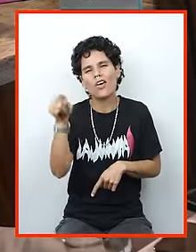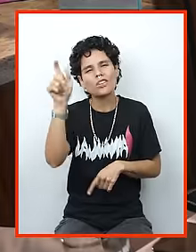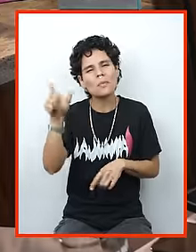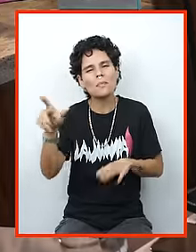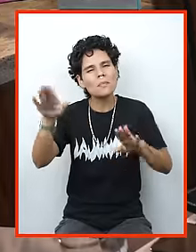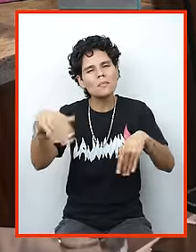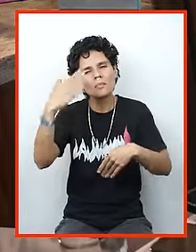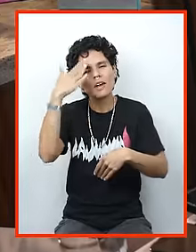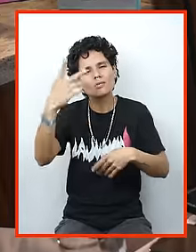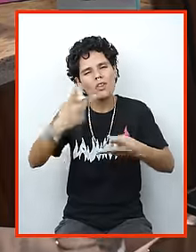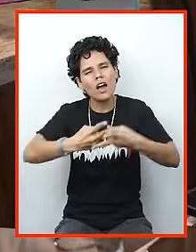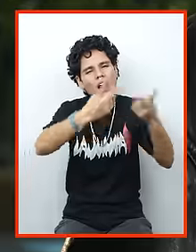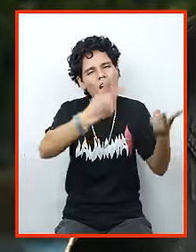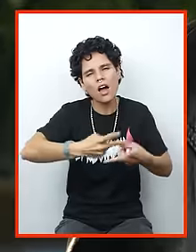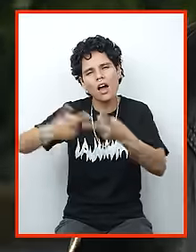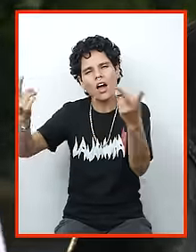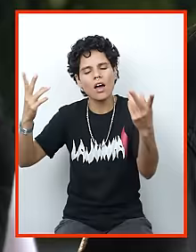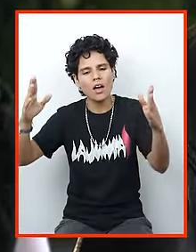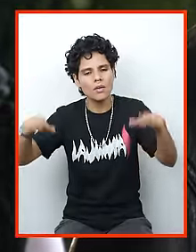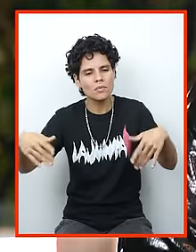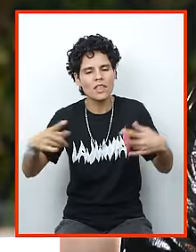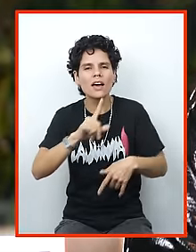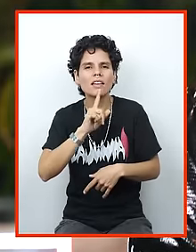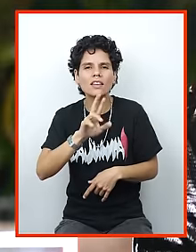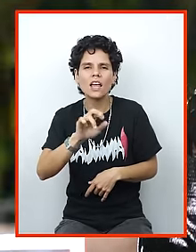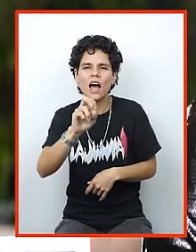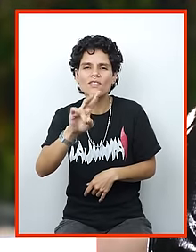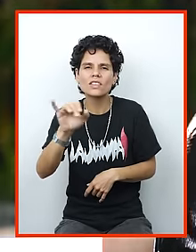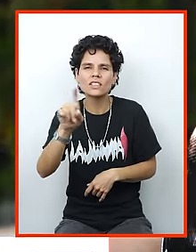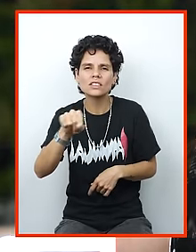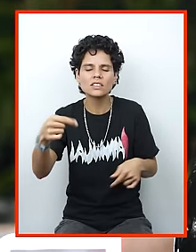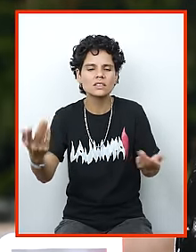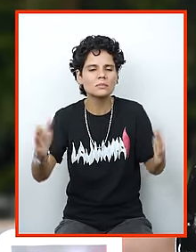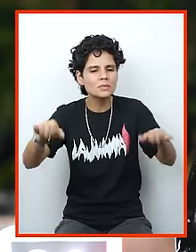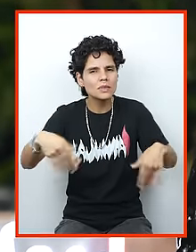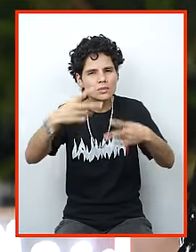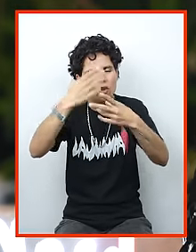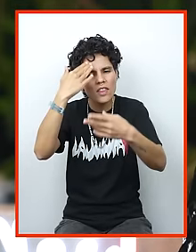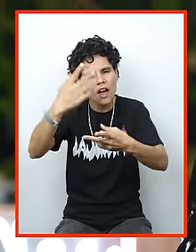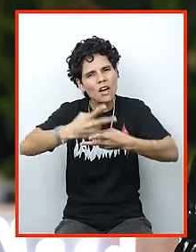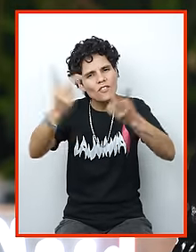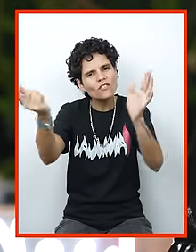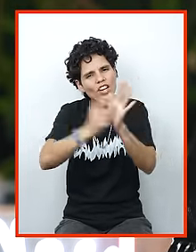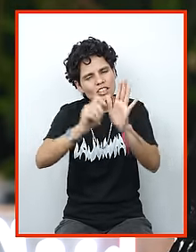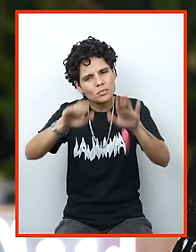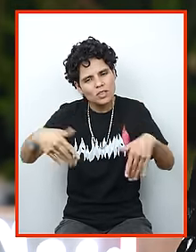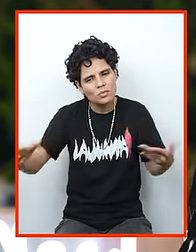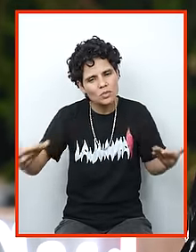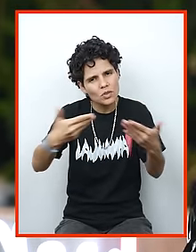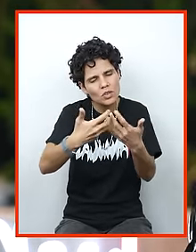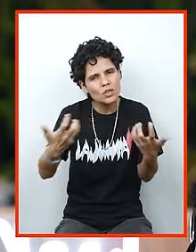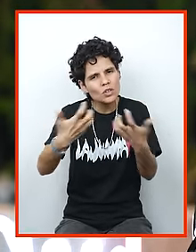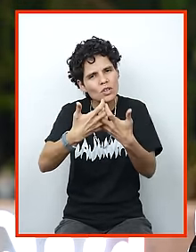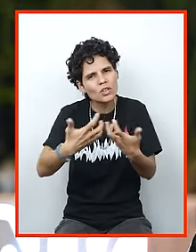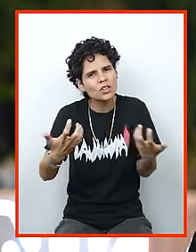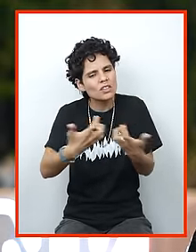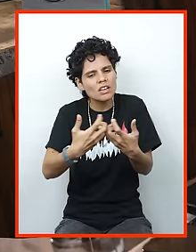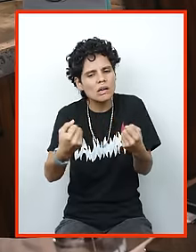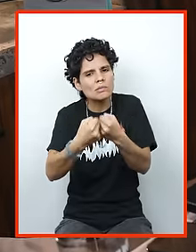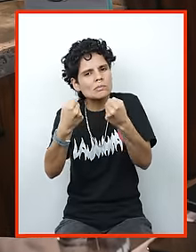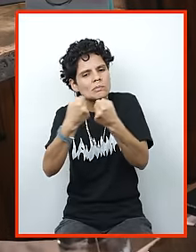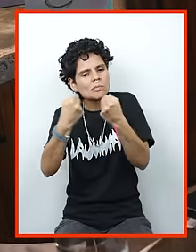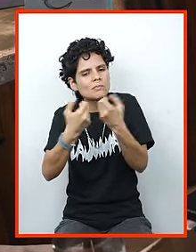tú y la cagó el weón, tonto, weón. Oye, Travis, mal, por mano, ¿cómo sacáis el álbum el mismo día que seguir? No